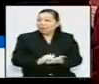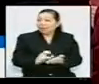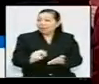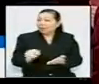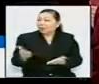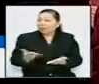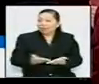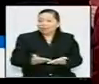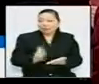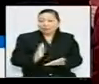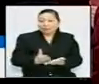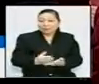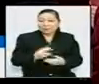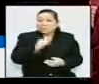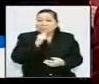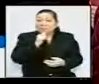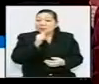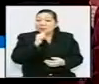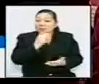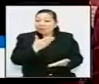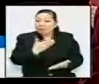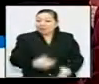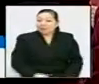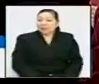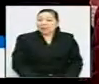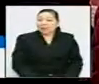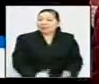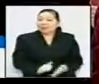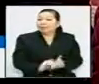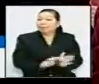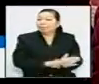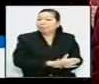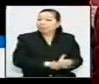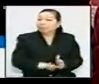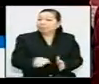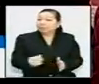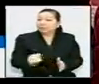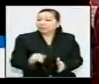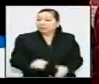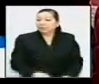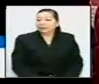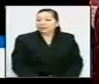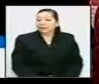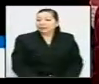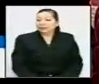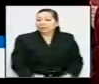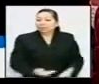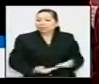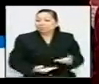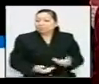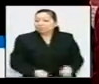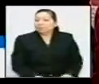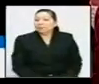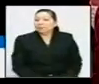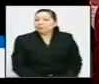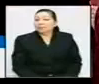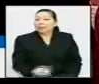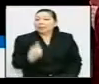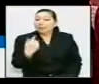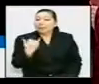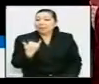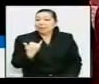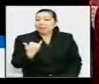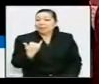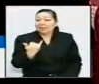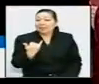altera el marco de la asociación pública-privada y que no le quita los intereses, y debido a los intereses,